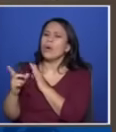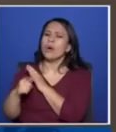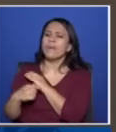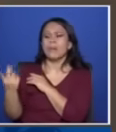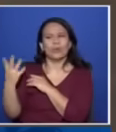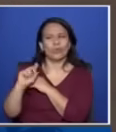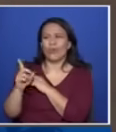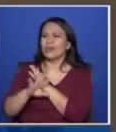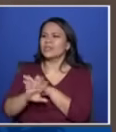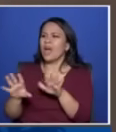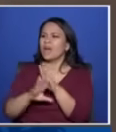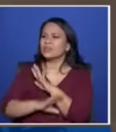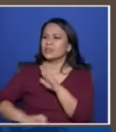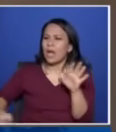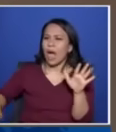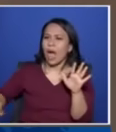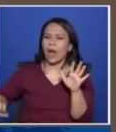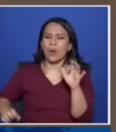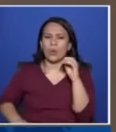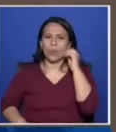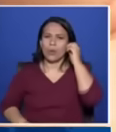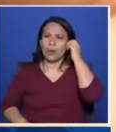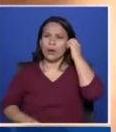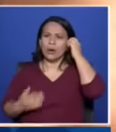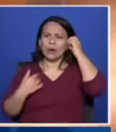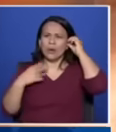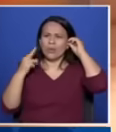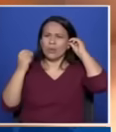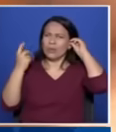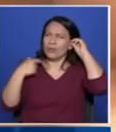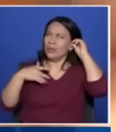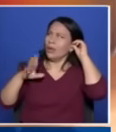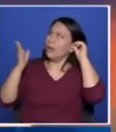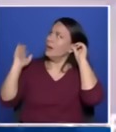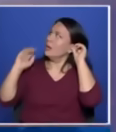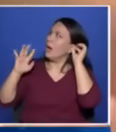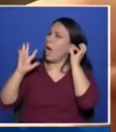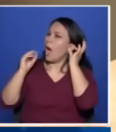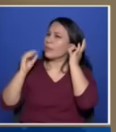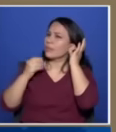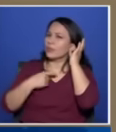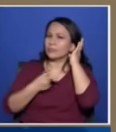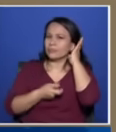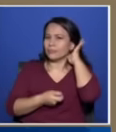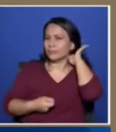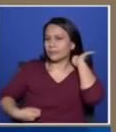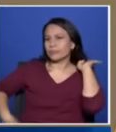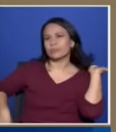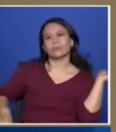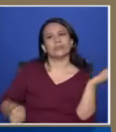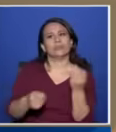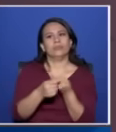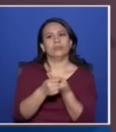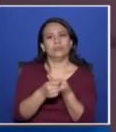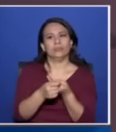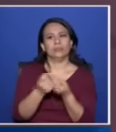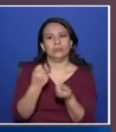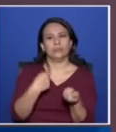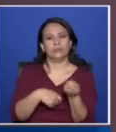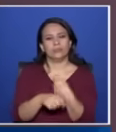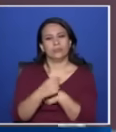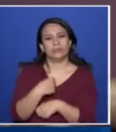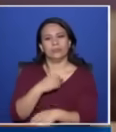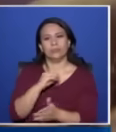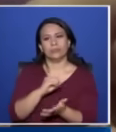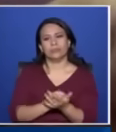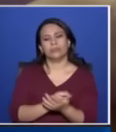iba entonces mi tarjeta, él me habla. Yo no le entendí que me dijo, a lo que yo giro, él me arranca la tarjeta, se la pasa así, me la devuelve. Y me